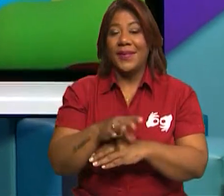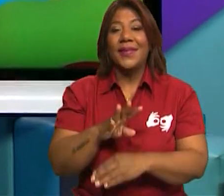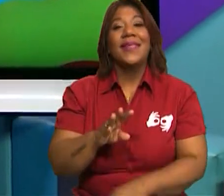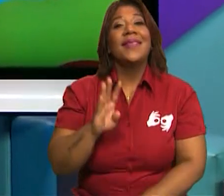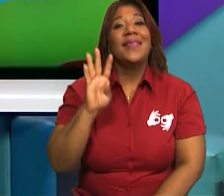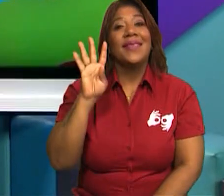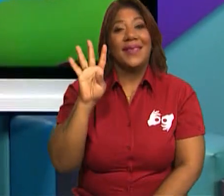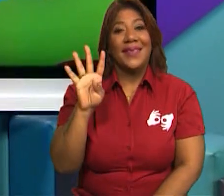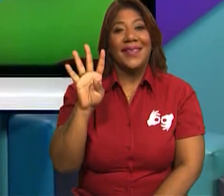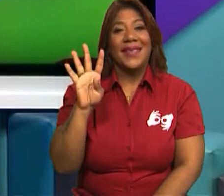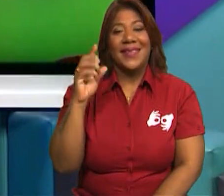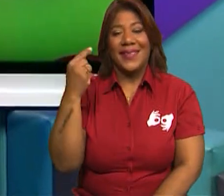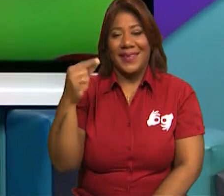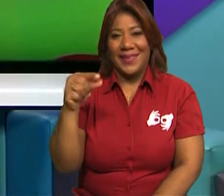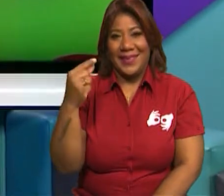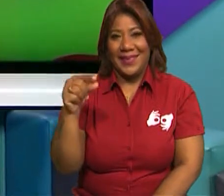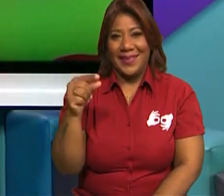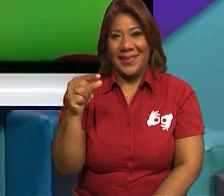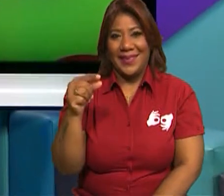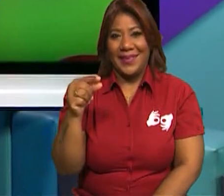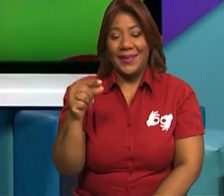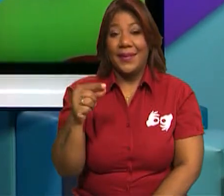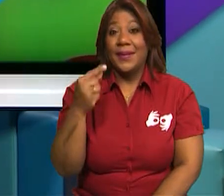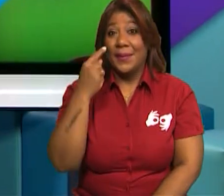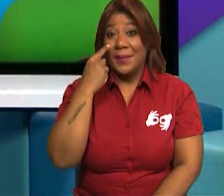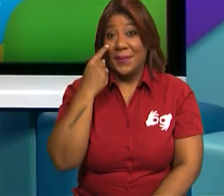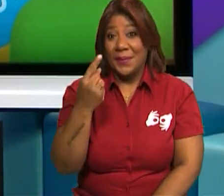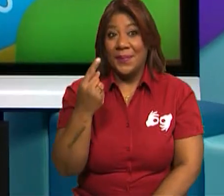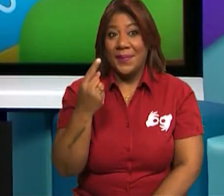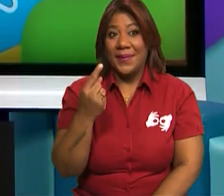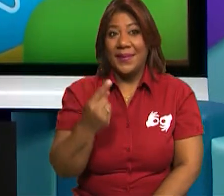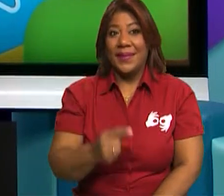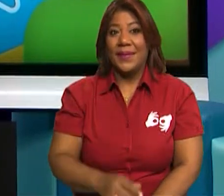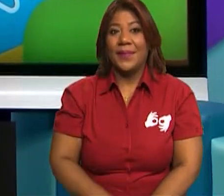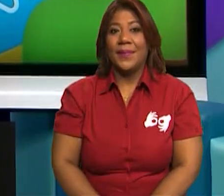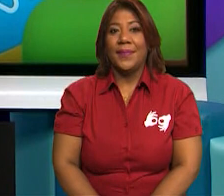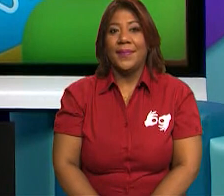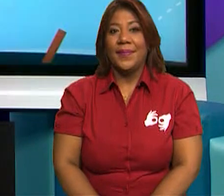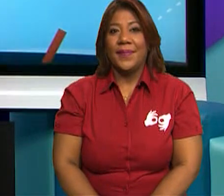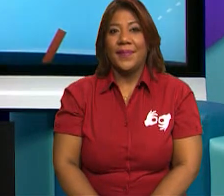ajustes razonables de cuarto grado. Iniciamos.